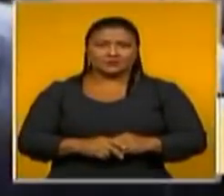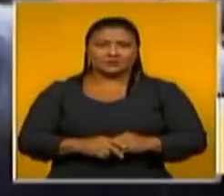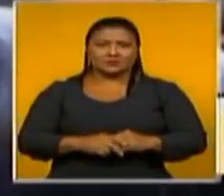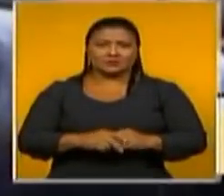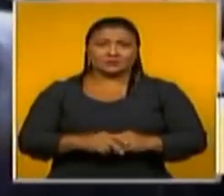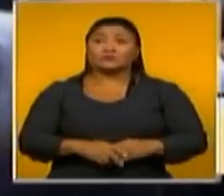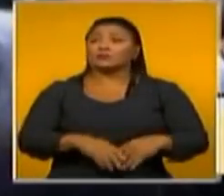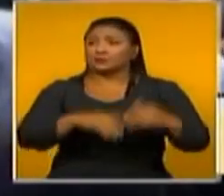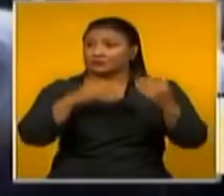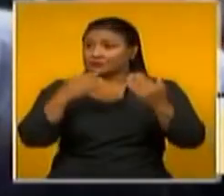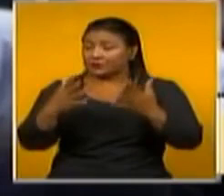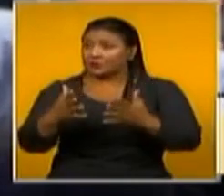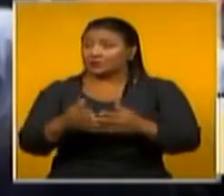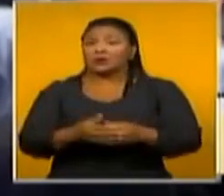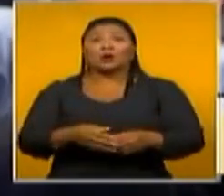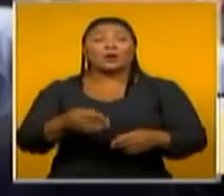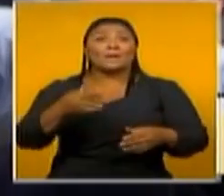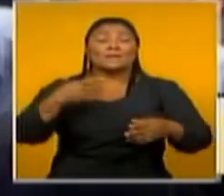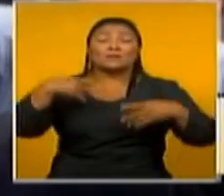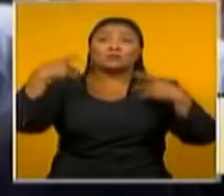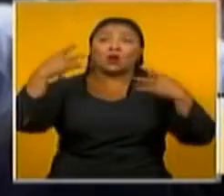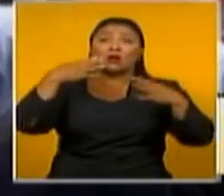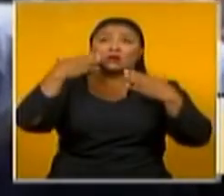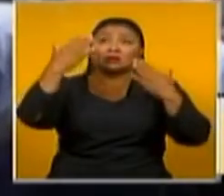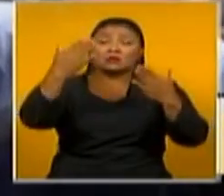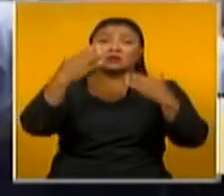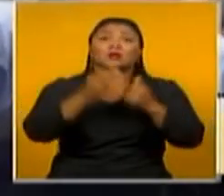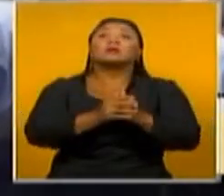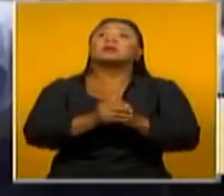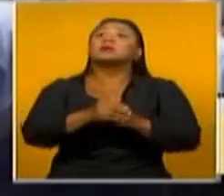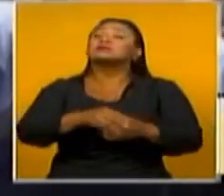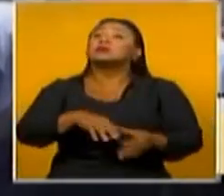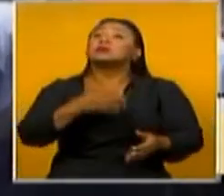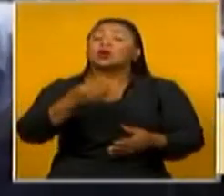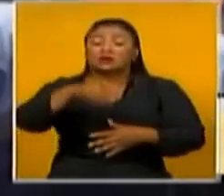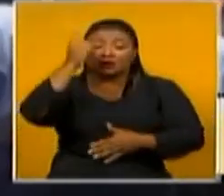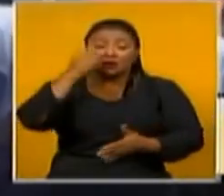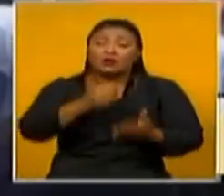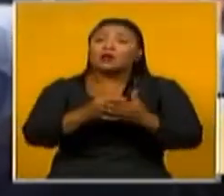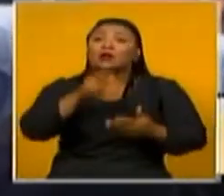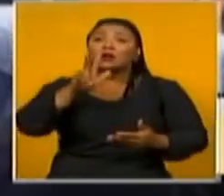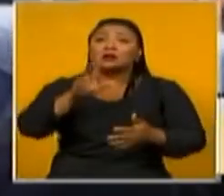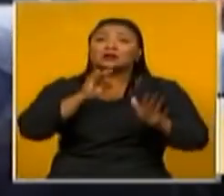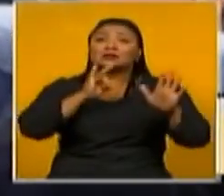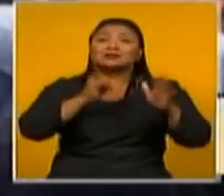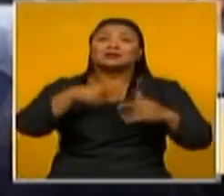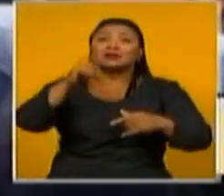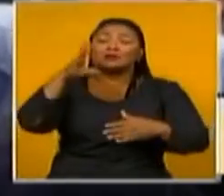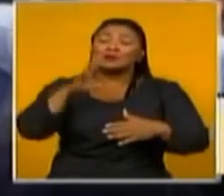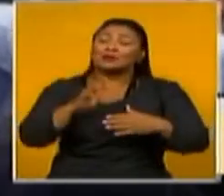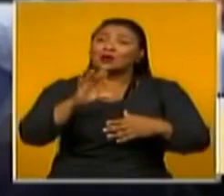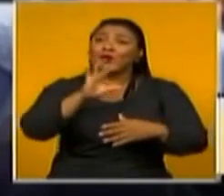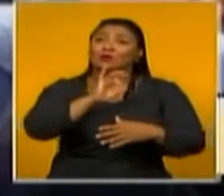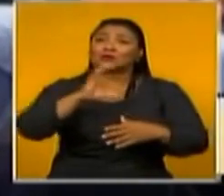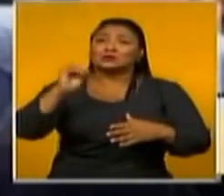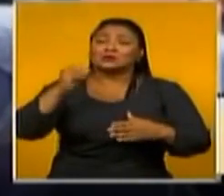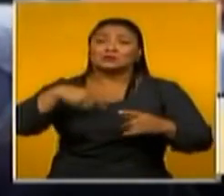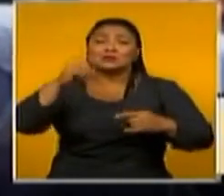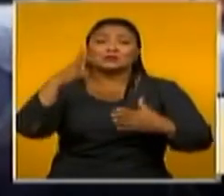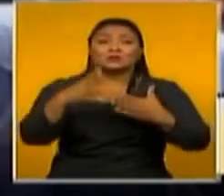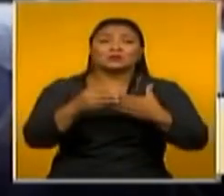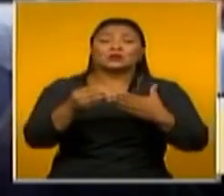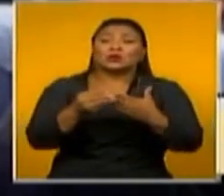Él públicamente manifestó que dejaba con una deuda pública de 37.800 millones de